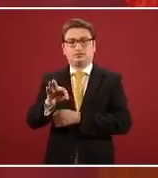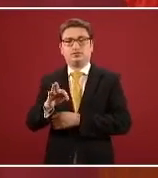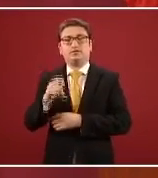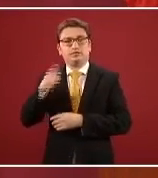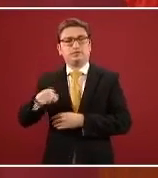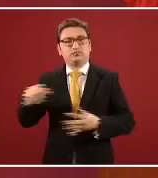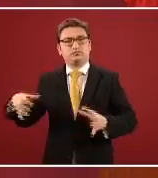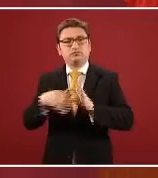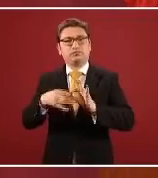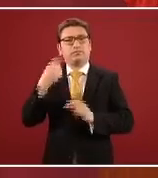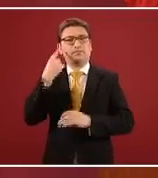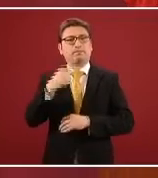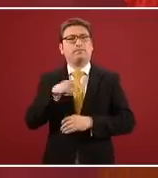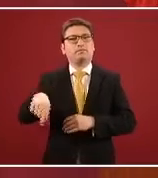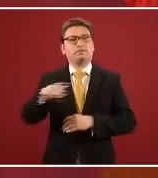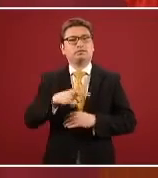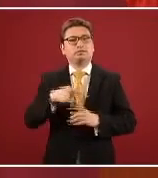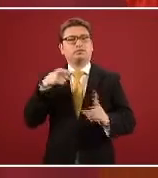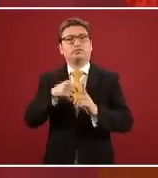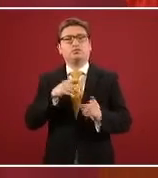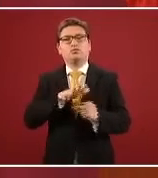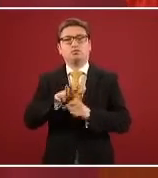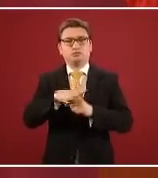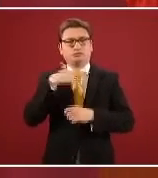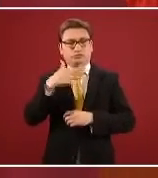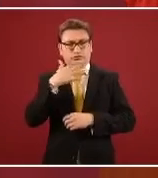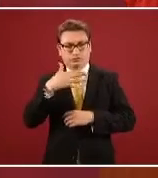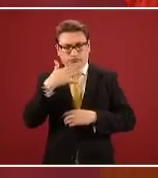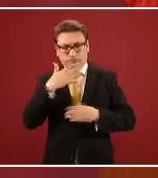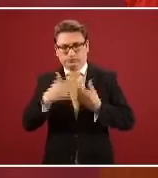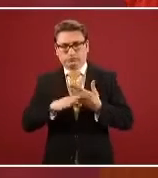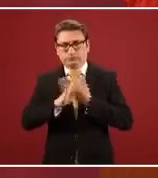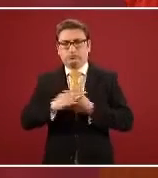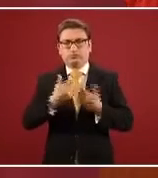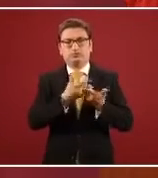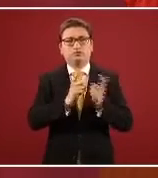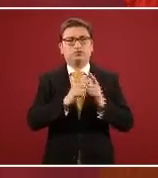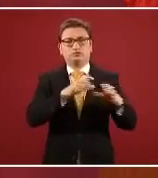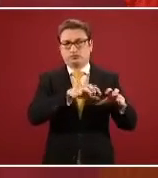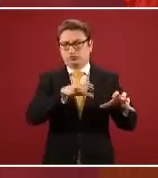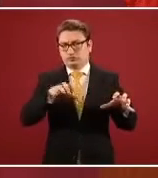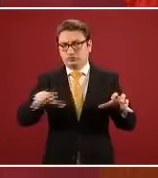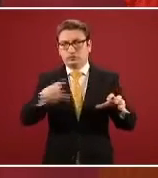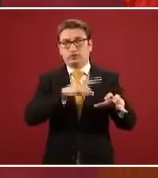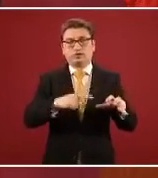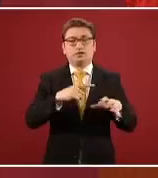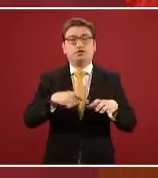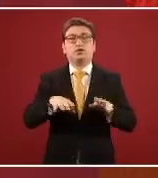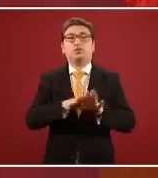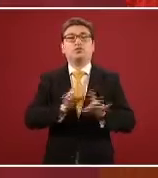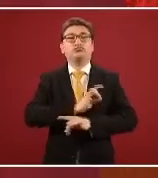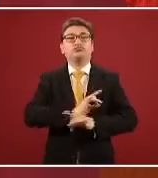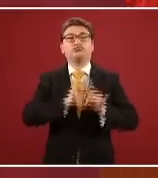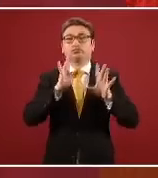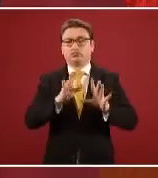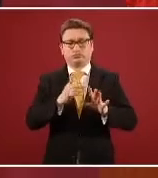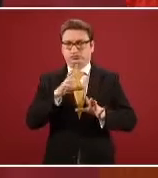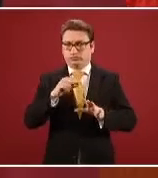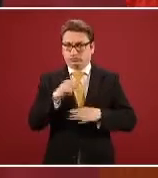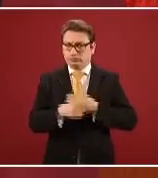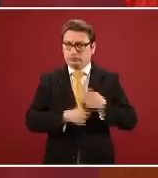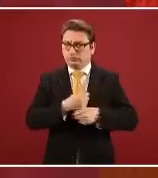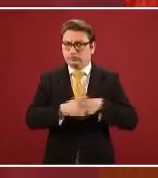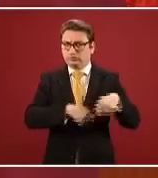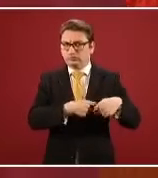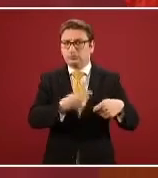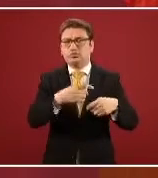por lo menos en el tema del combate a la corrupción, en razón de que los grupos delincuenciales no surgen por generación espontánea, sino se producen en